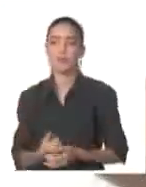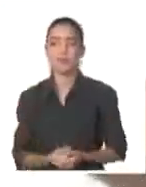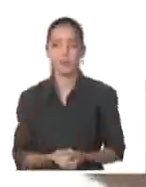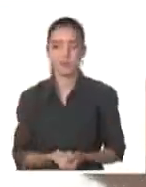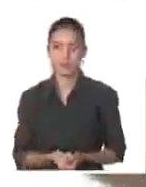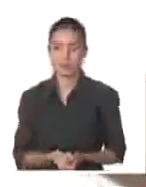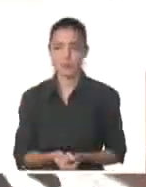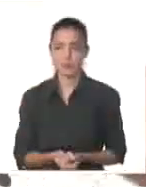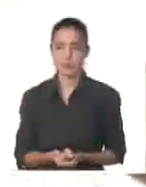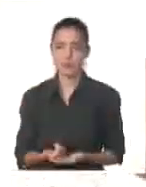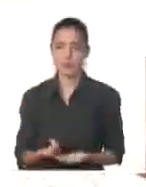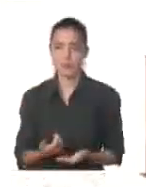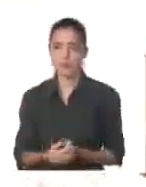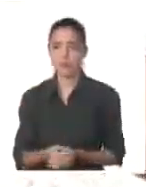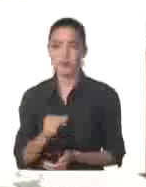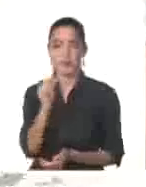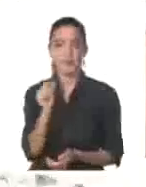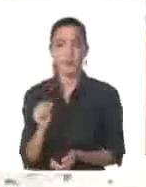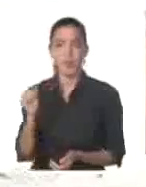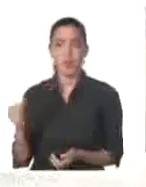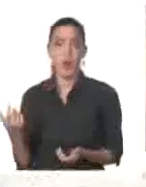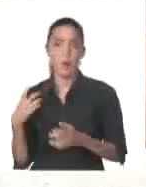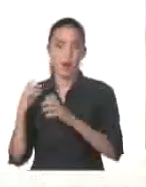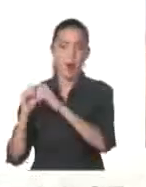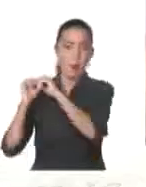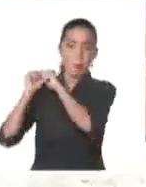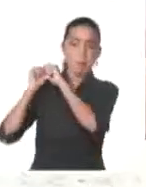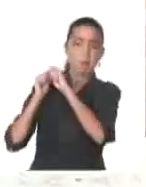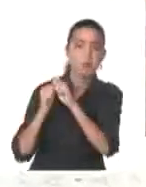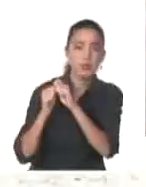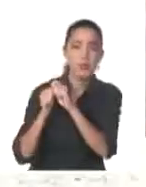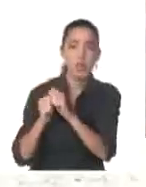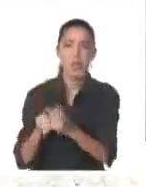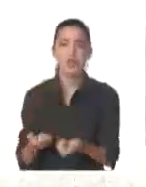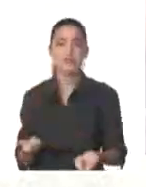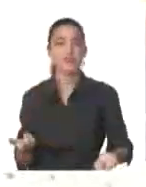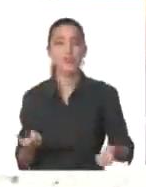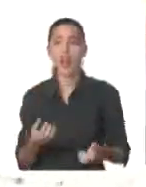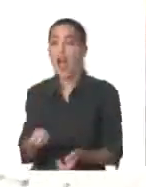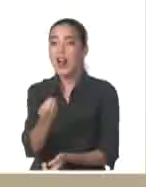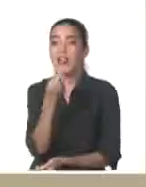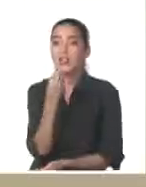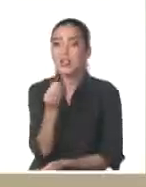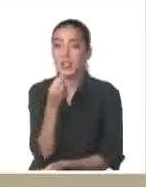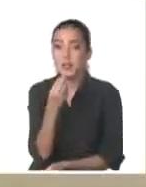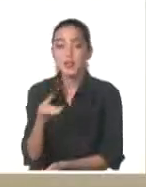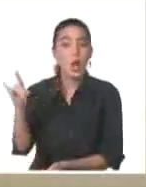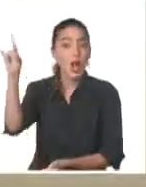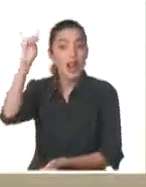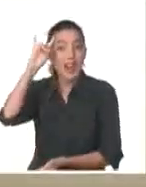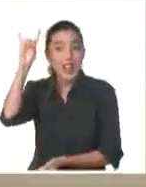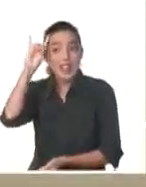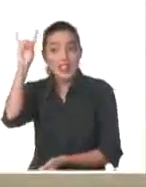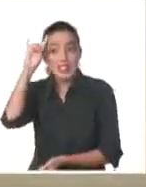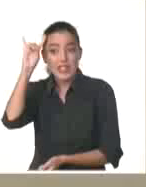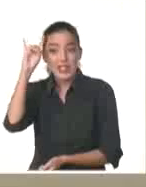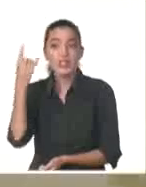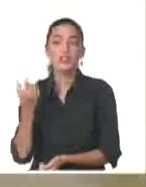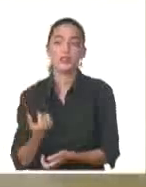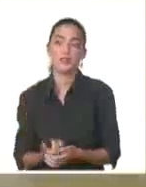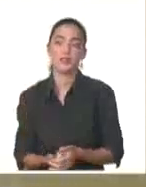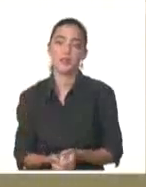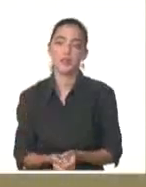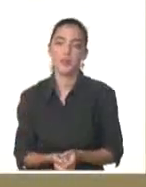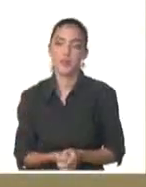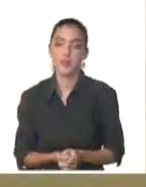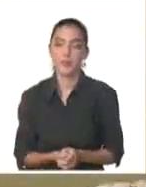los hombres, los sacos, los alimentos, galletas, leche saborizada que tenemos ahí, que ayer se le llevó leche saborizada, ayer se le llevó agua, pero todavía es insuficiente. Y